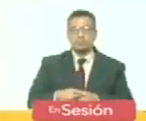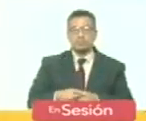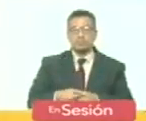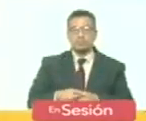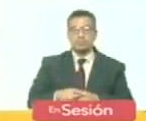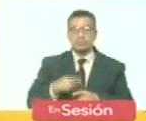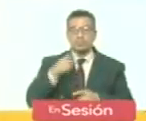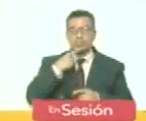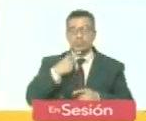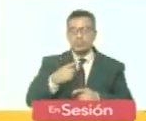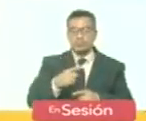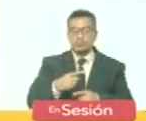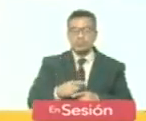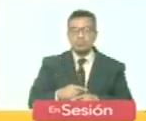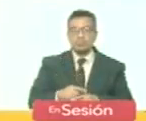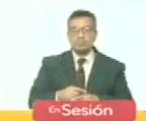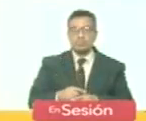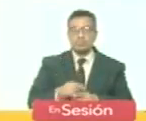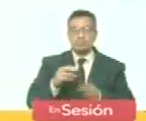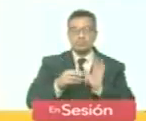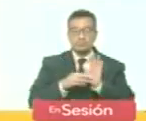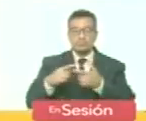fulana. ¿Y ella qué hizo? No, ella manejaba un dron